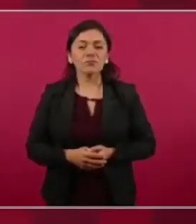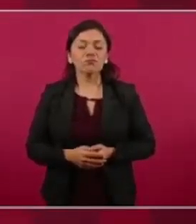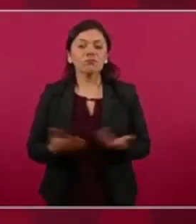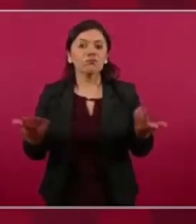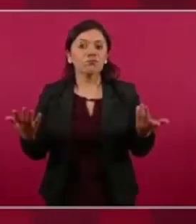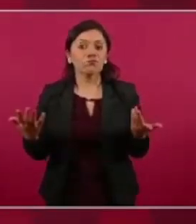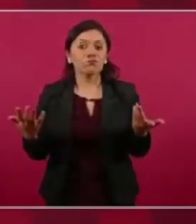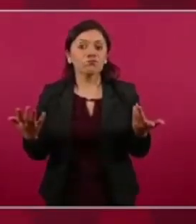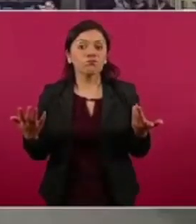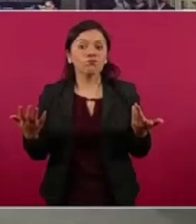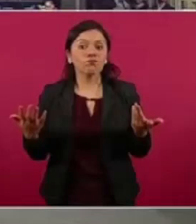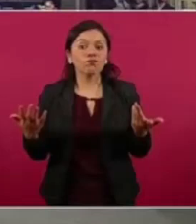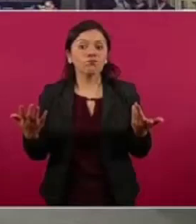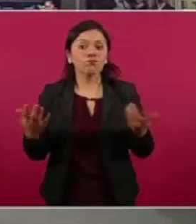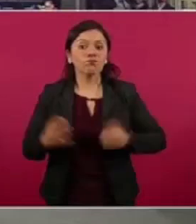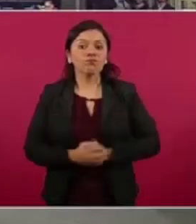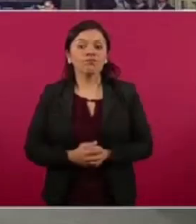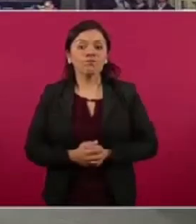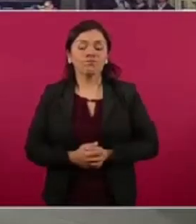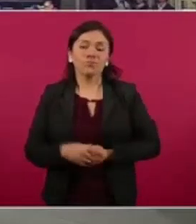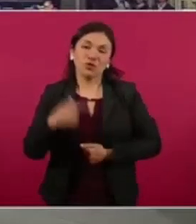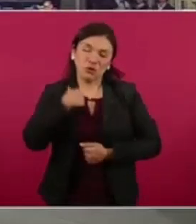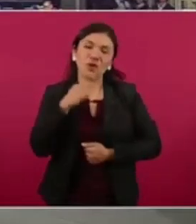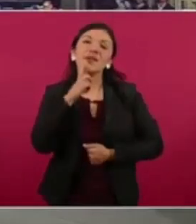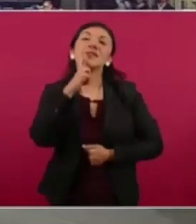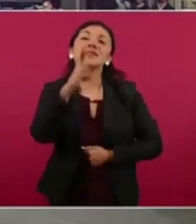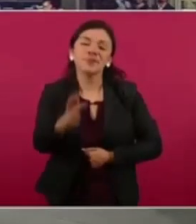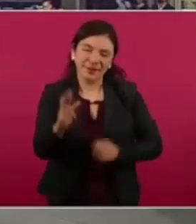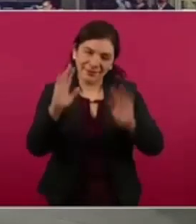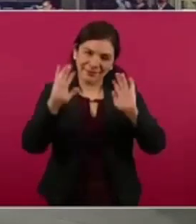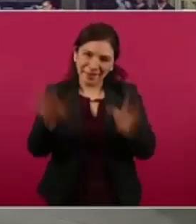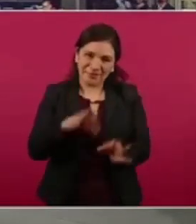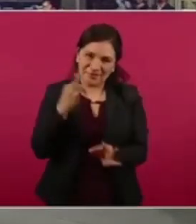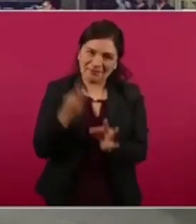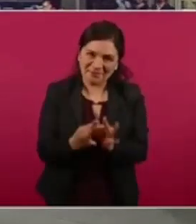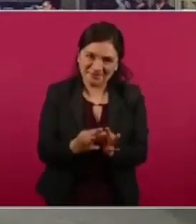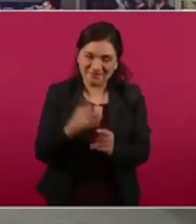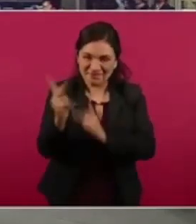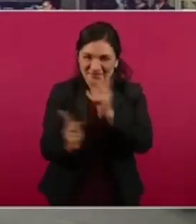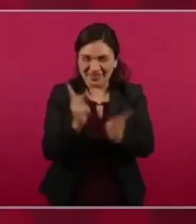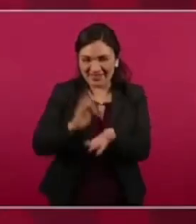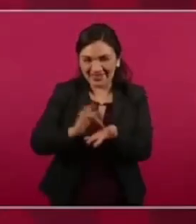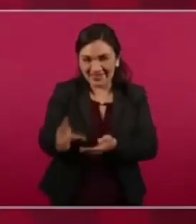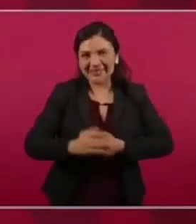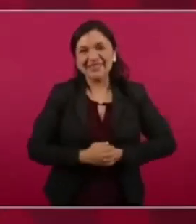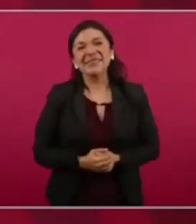Pues ya está la respuesta a tu pregunta.